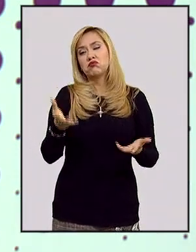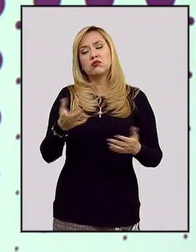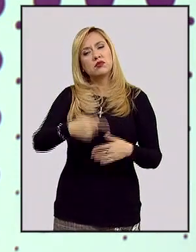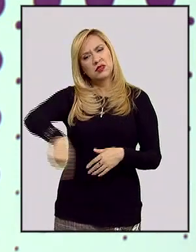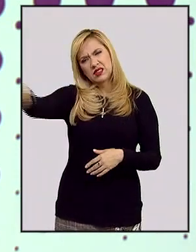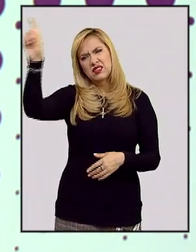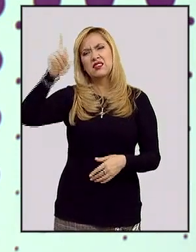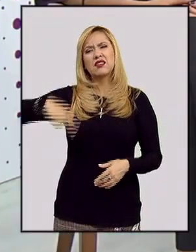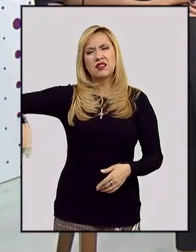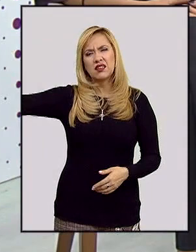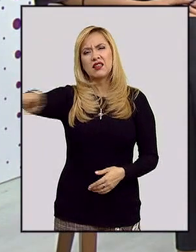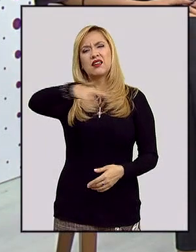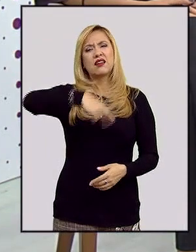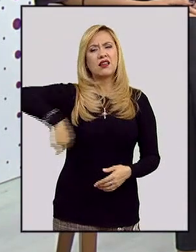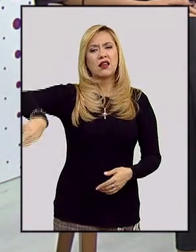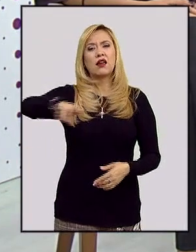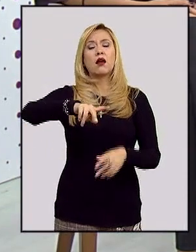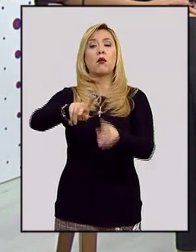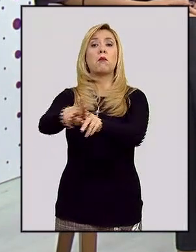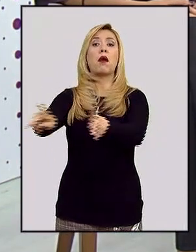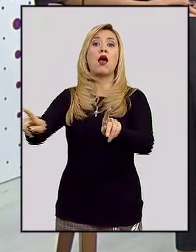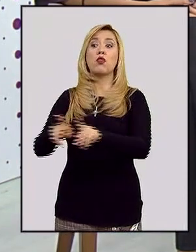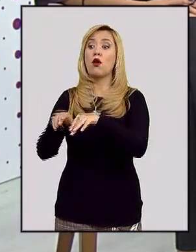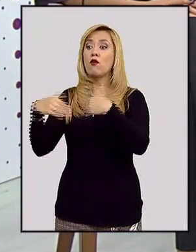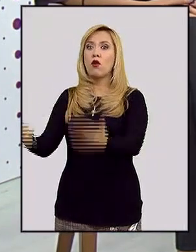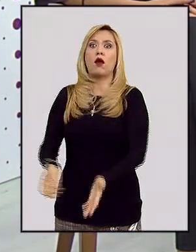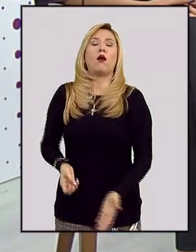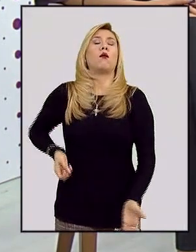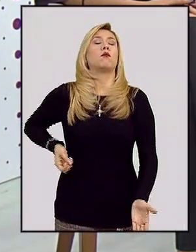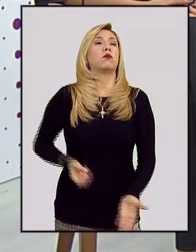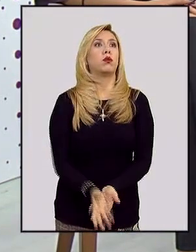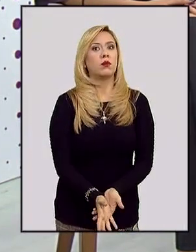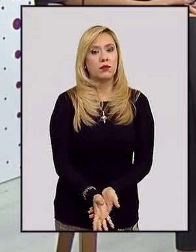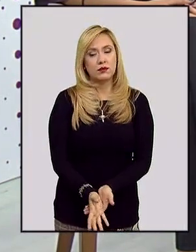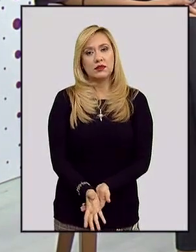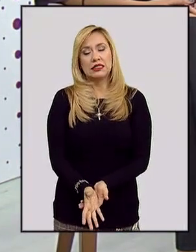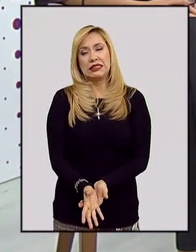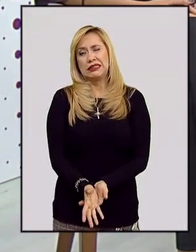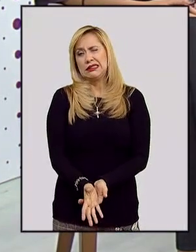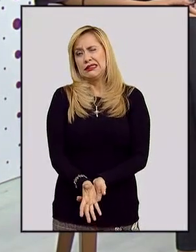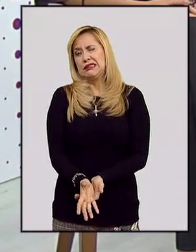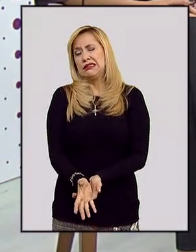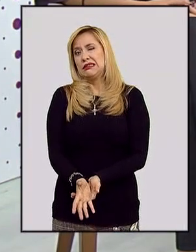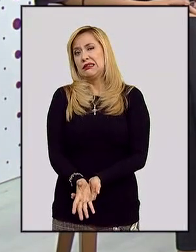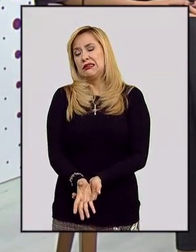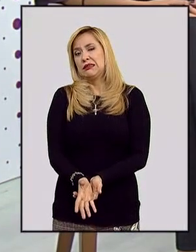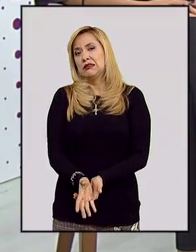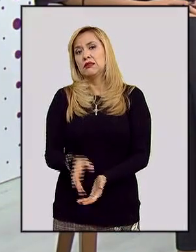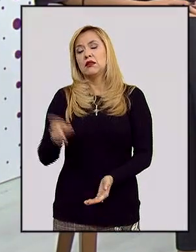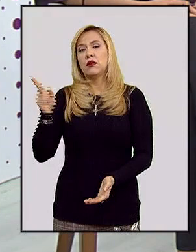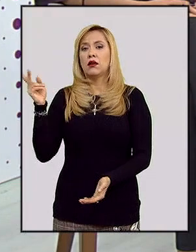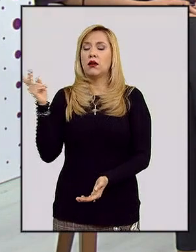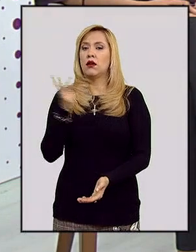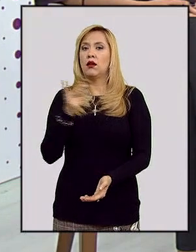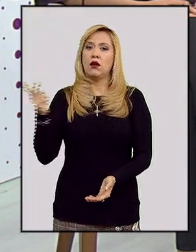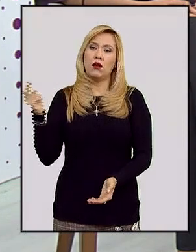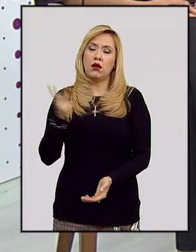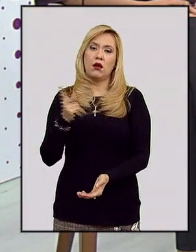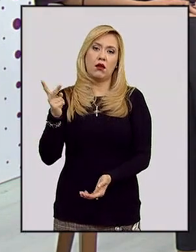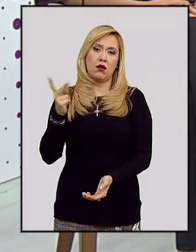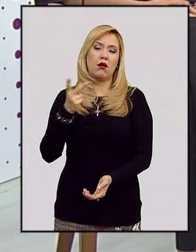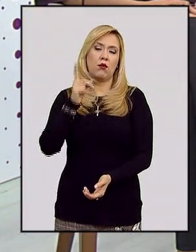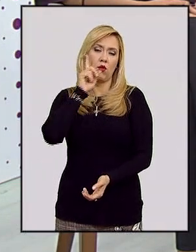caminar y acaba pariendo en el patio del hospital. Sí. Afortunadamente, en ese caso, ella y su bebé